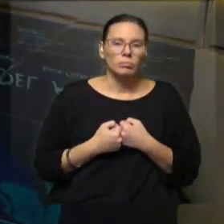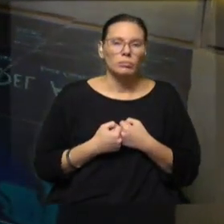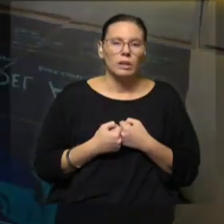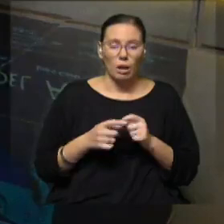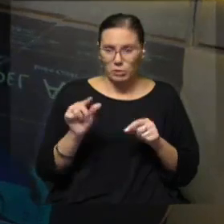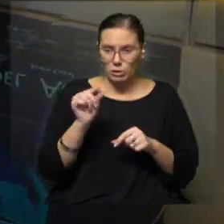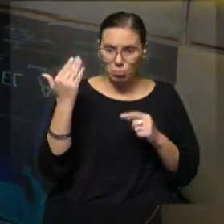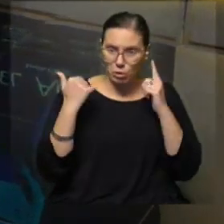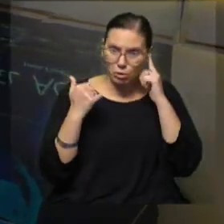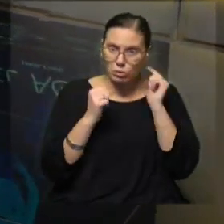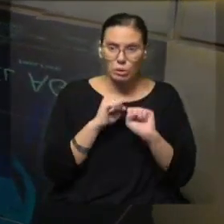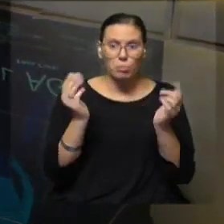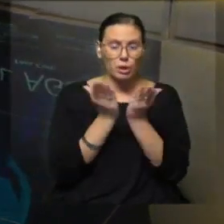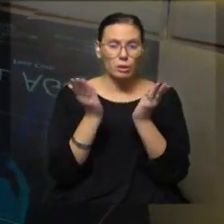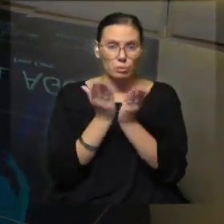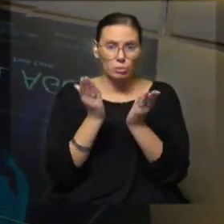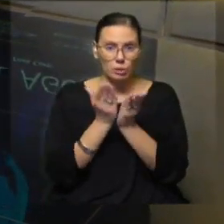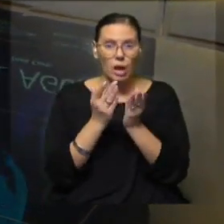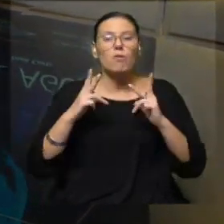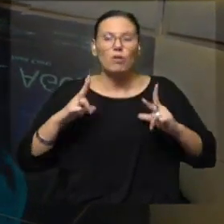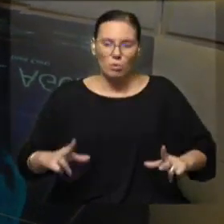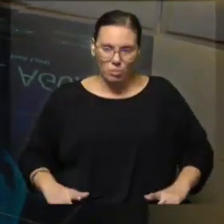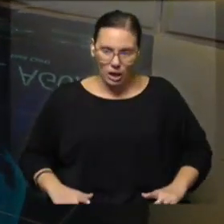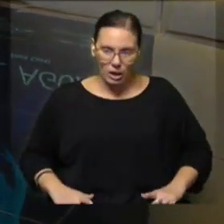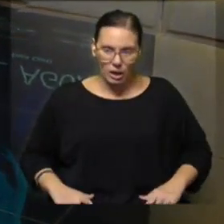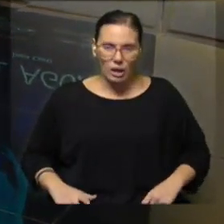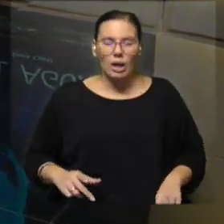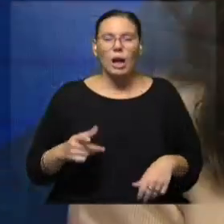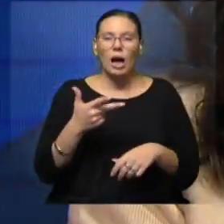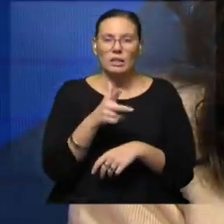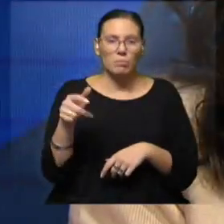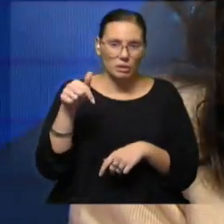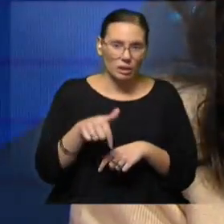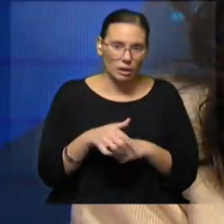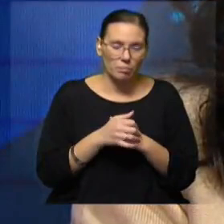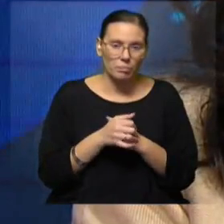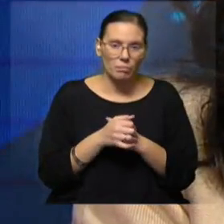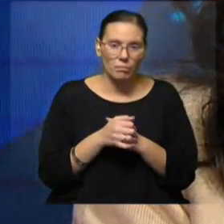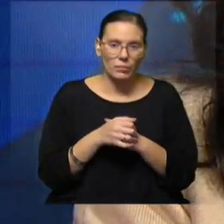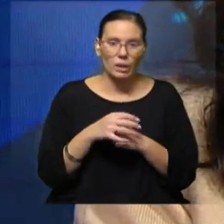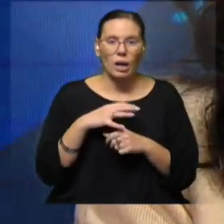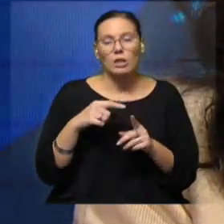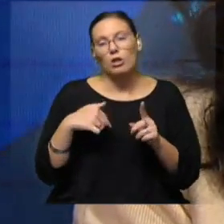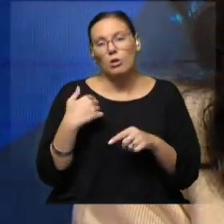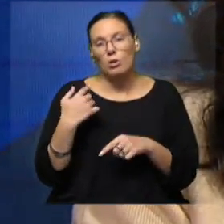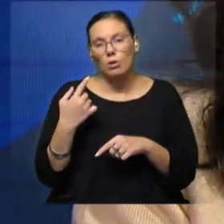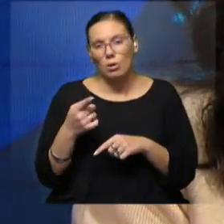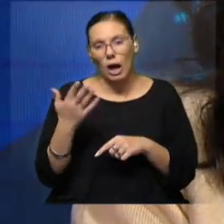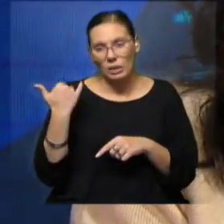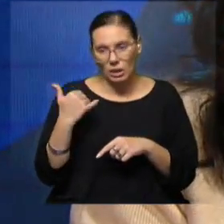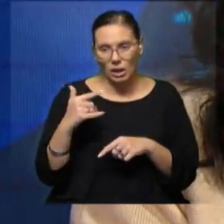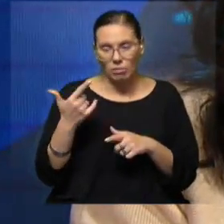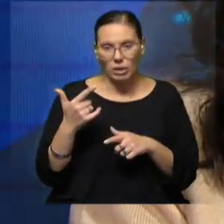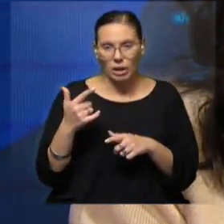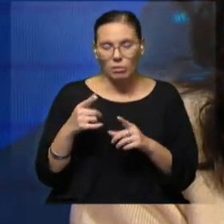poco que se puede estudiar, digamos, formalmente, sí, la carrera acá en Uruguay. Hay un par más de... Había ahora